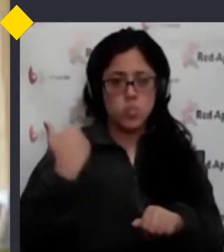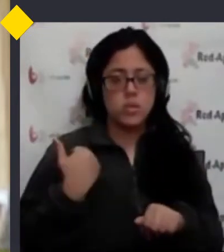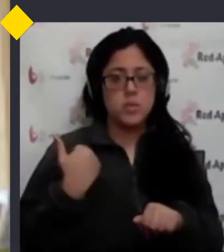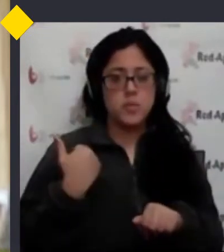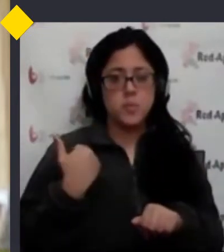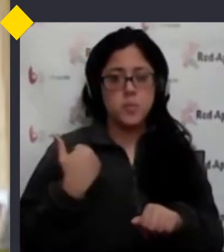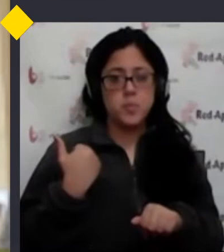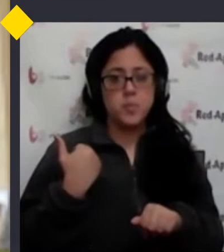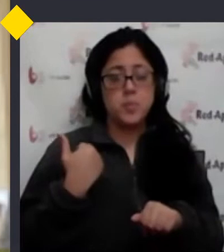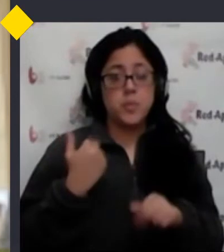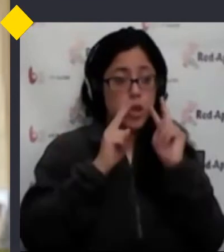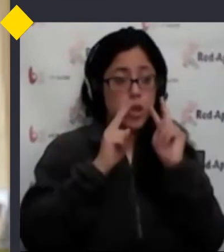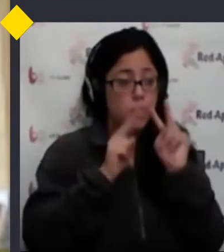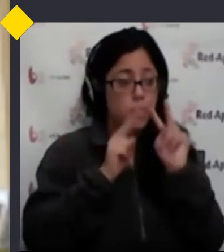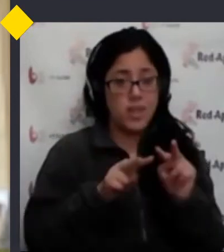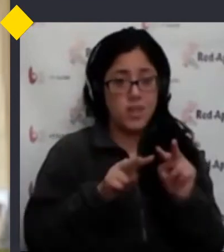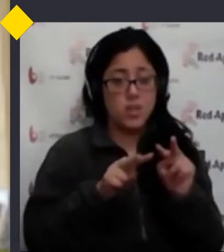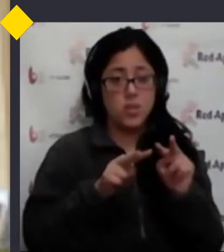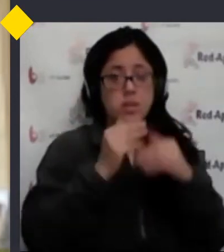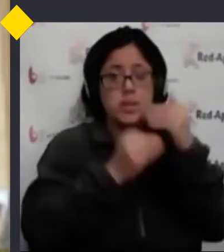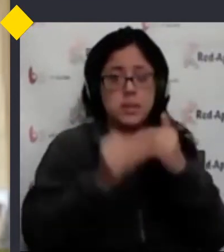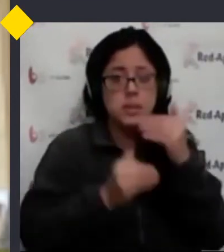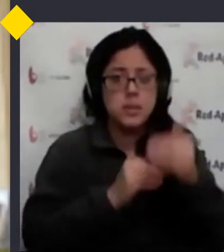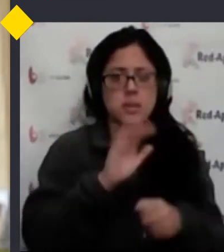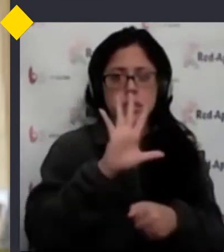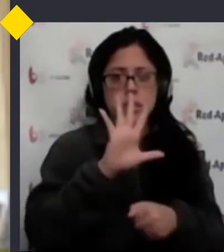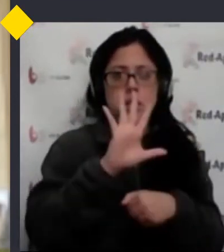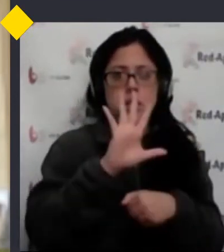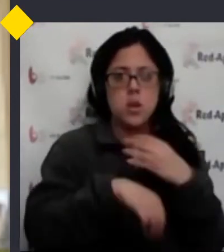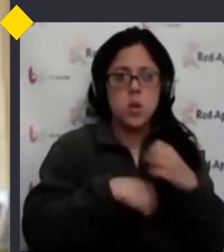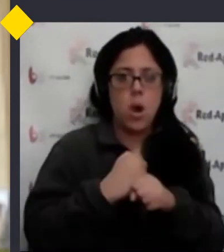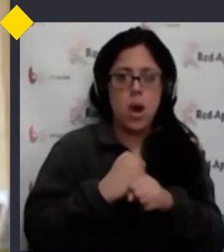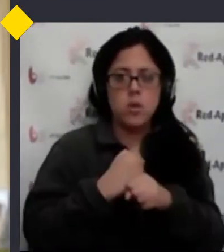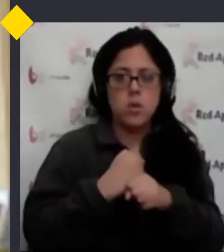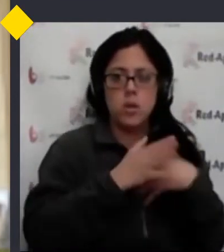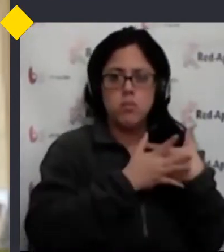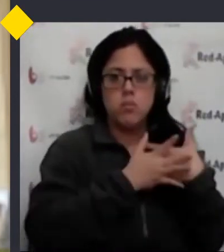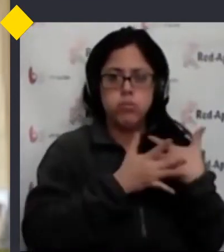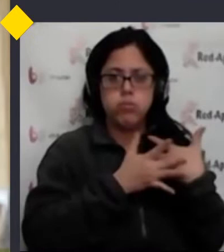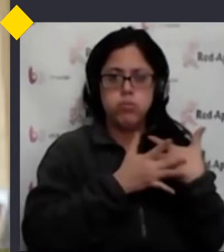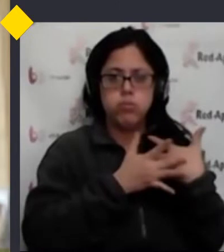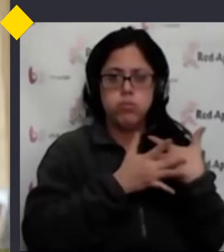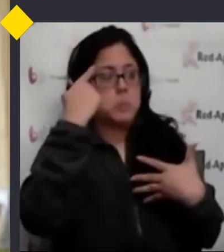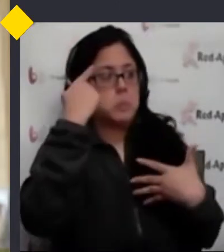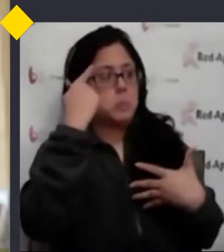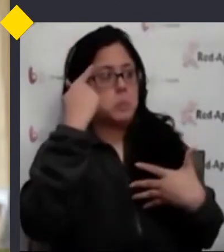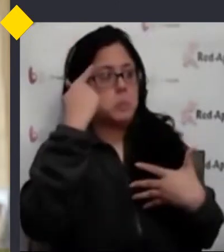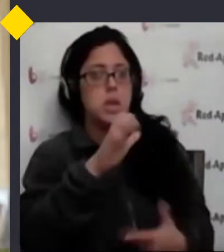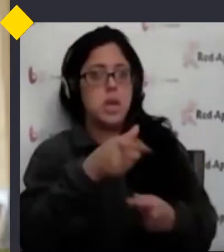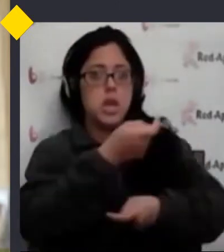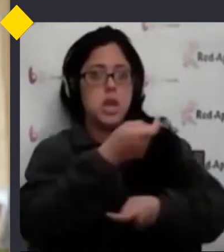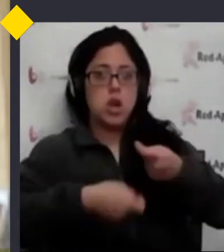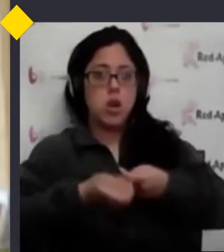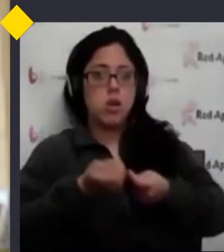hemos visto es que se ha adelantado en 5 años todo lo que nosotros pensamos que iba a pasar en el mundo de e-commerce y llegó hoy día.